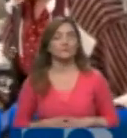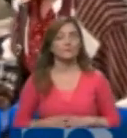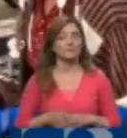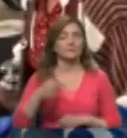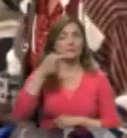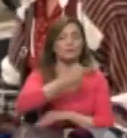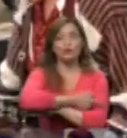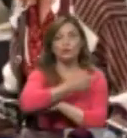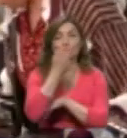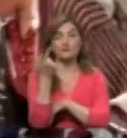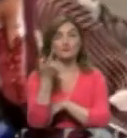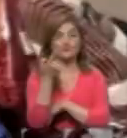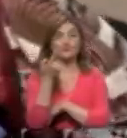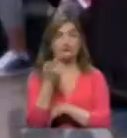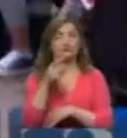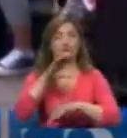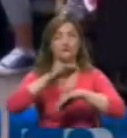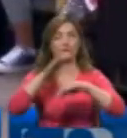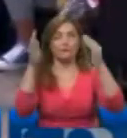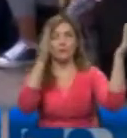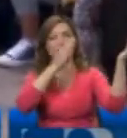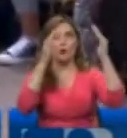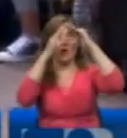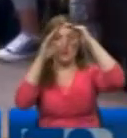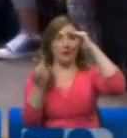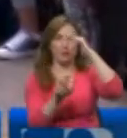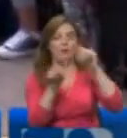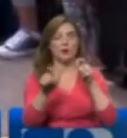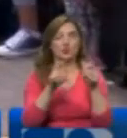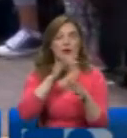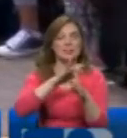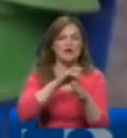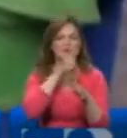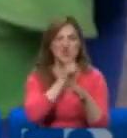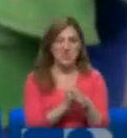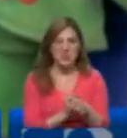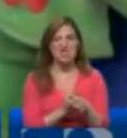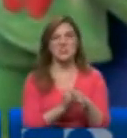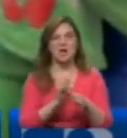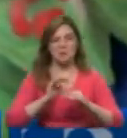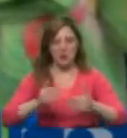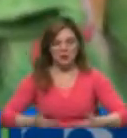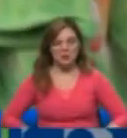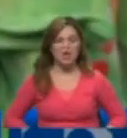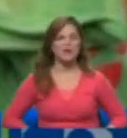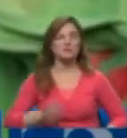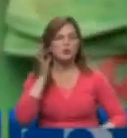los próximos días se habilitará un centro temporal de acogimiento para personas vulnerables, mientras